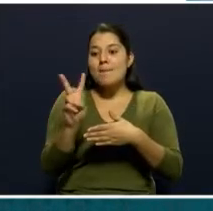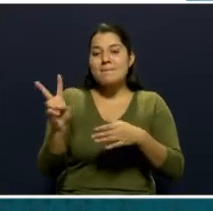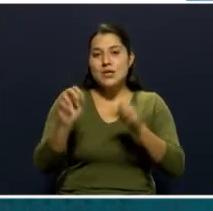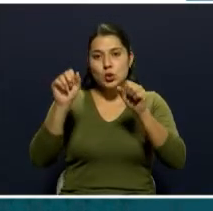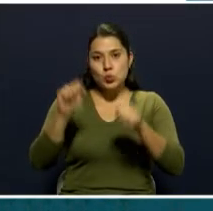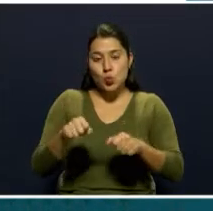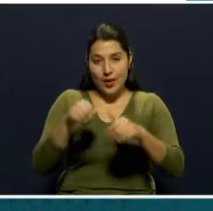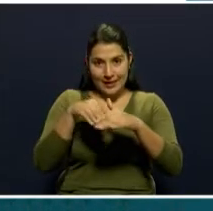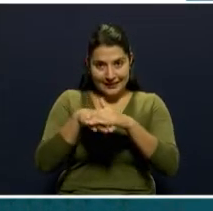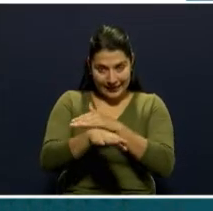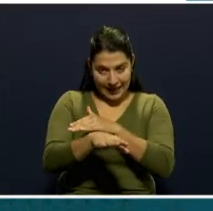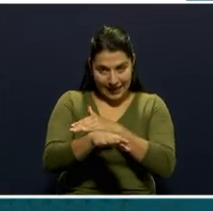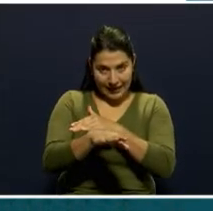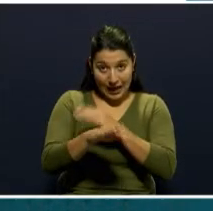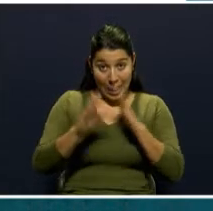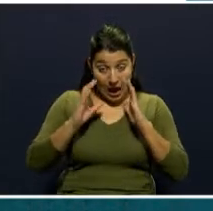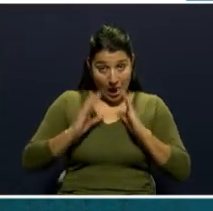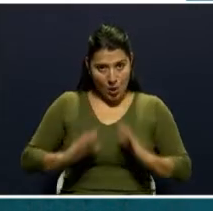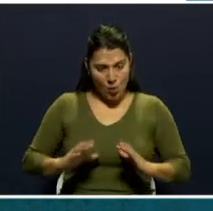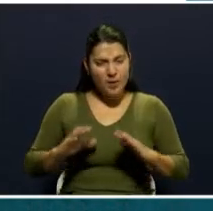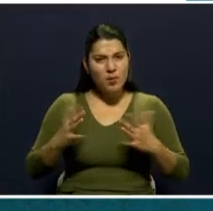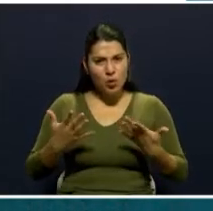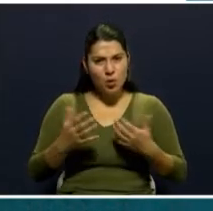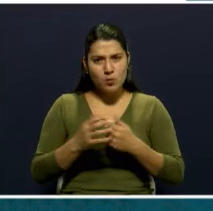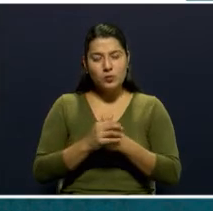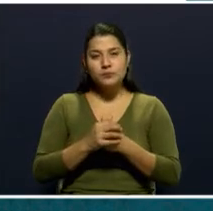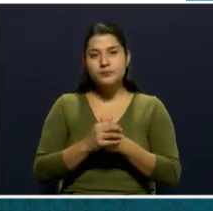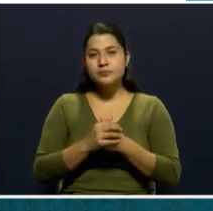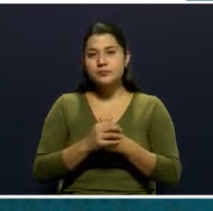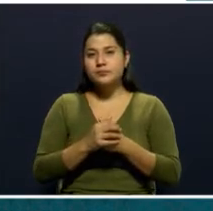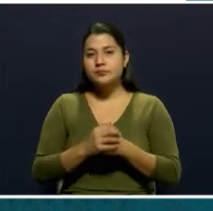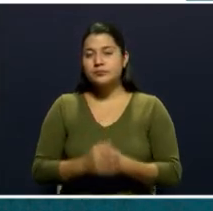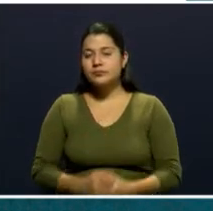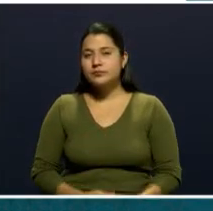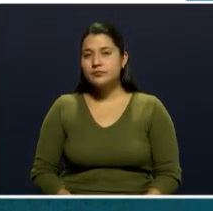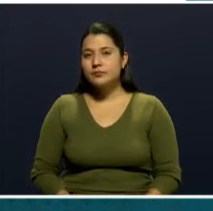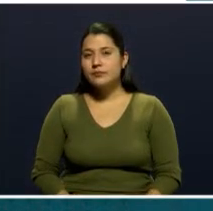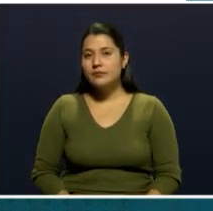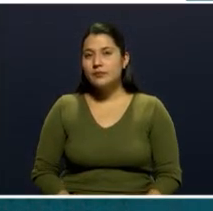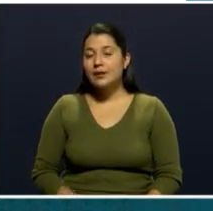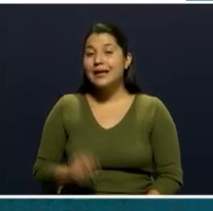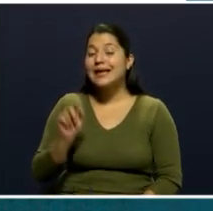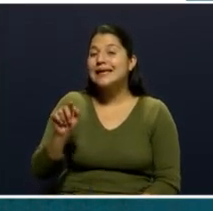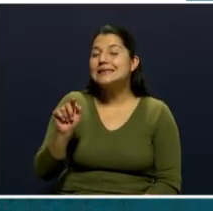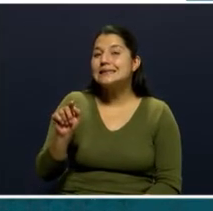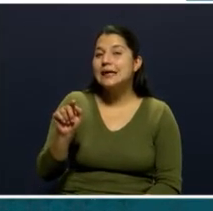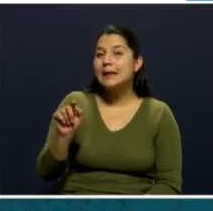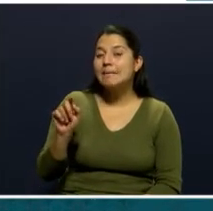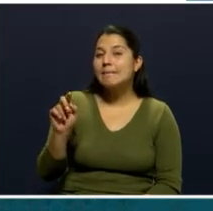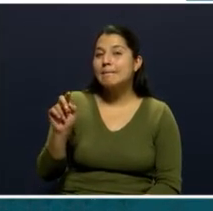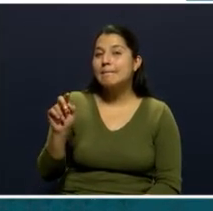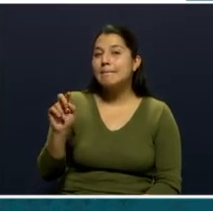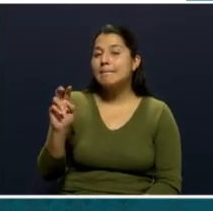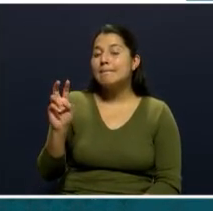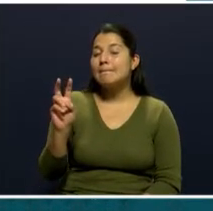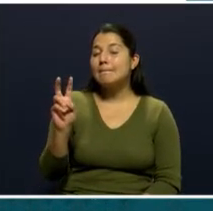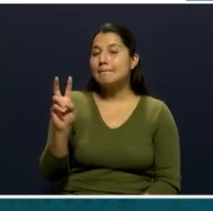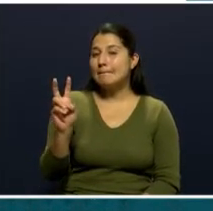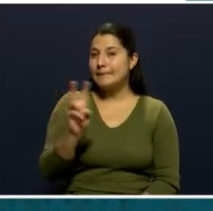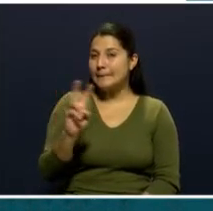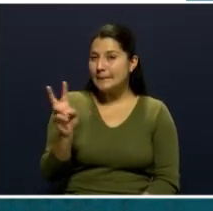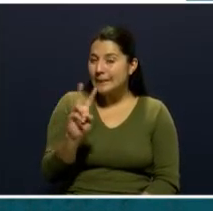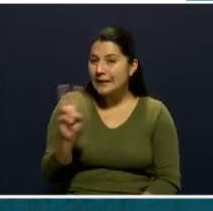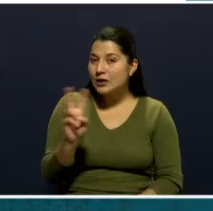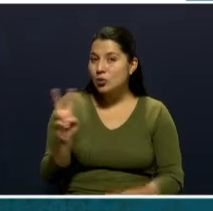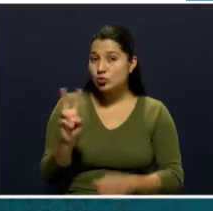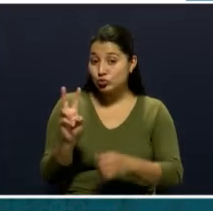ingresar, resulta que este virus utiliza unas proteínas que